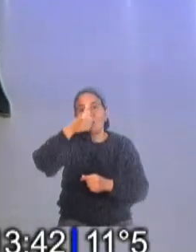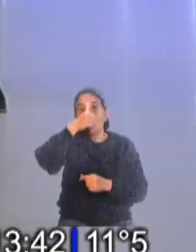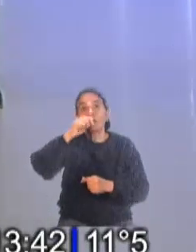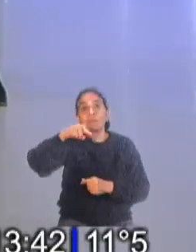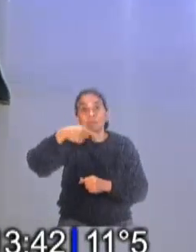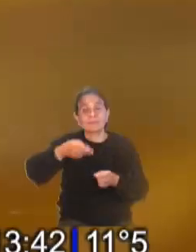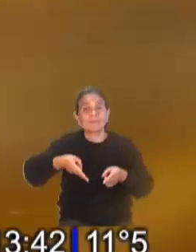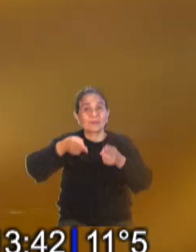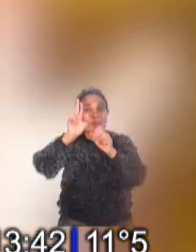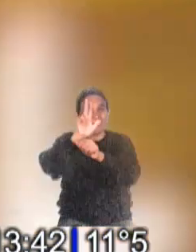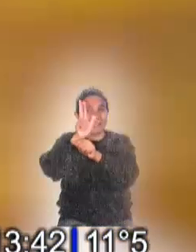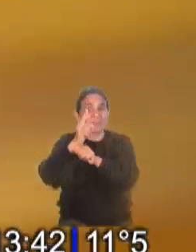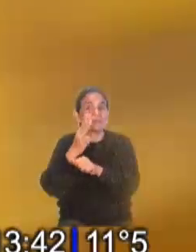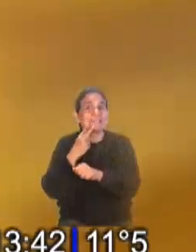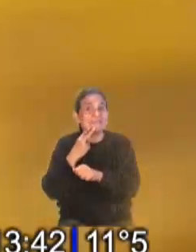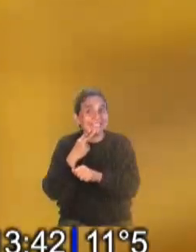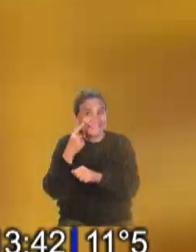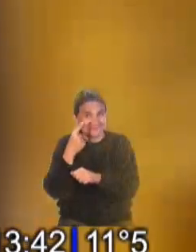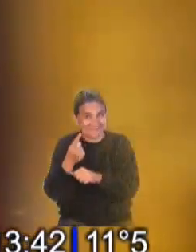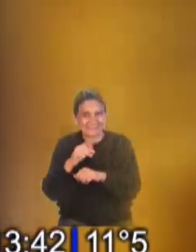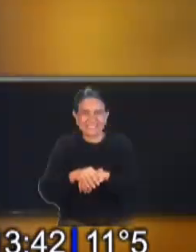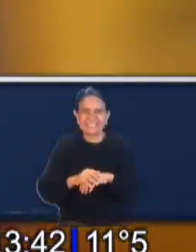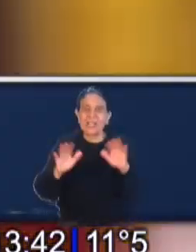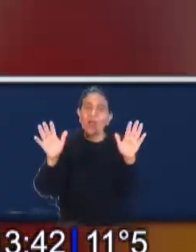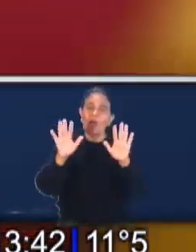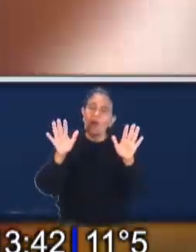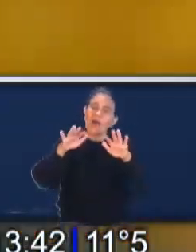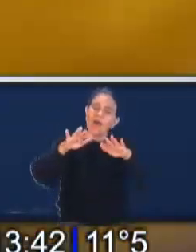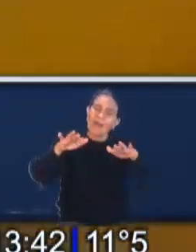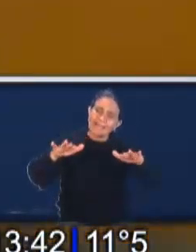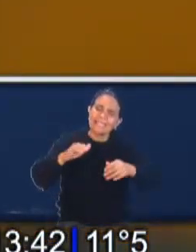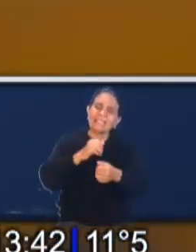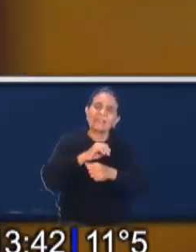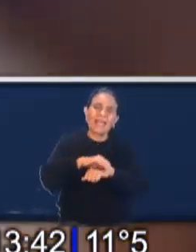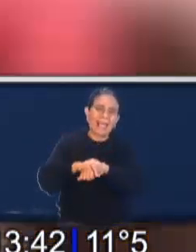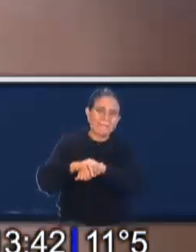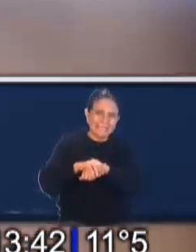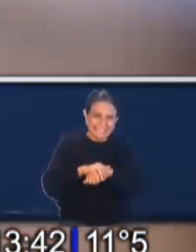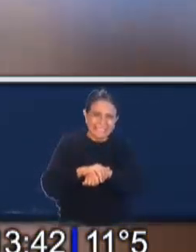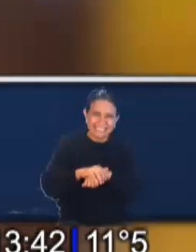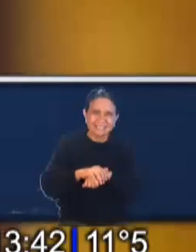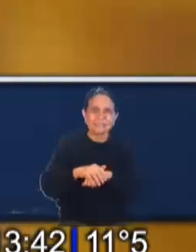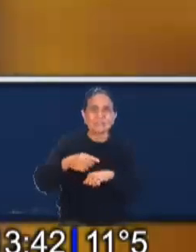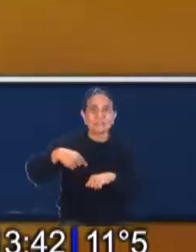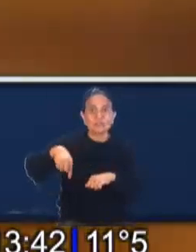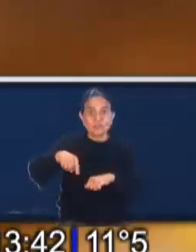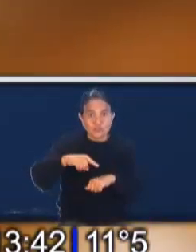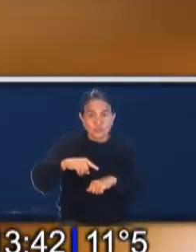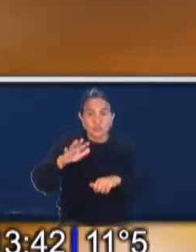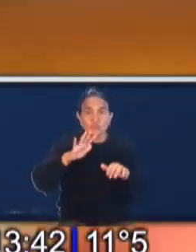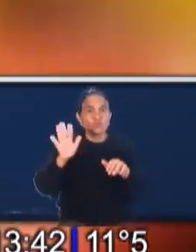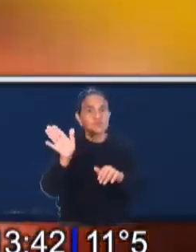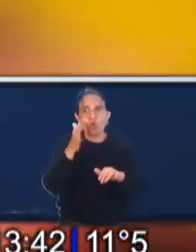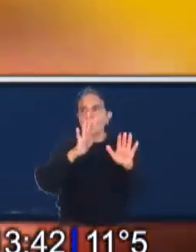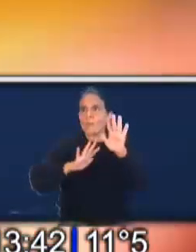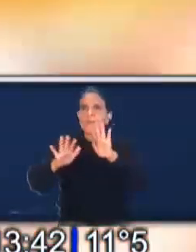Molino Fénix. Hola, queridos amiguitos, aquí Frederick Von Pérez preparando todo porque el